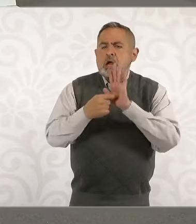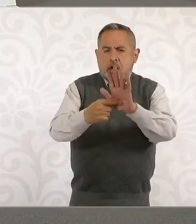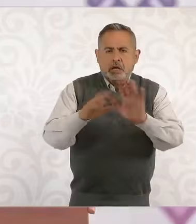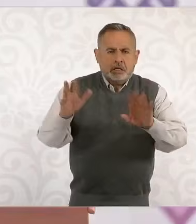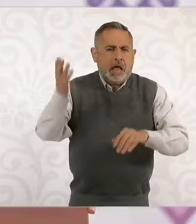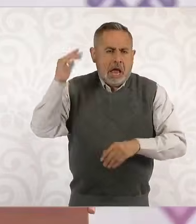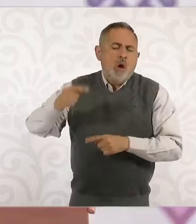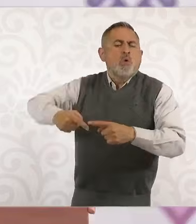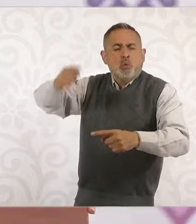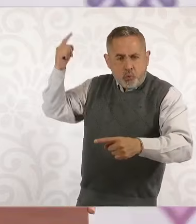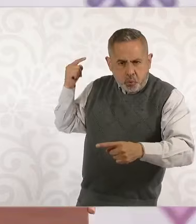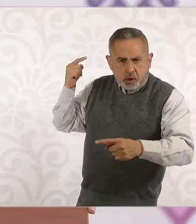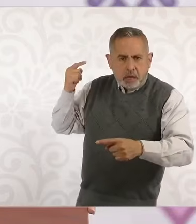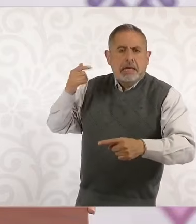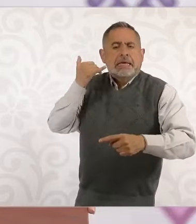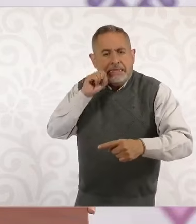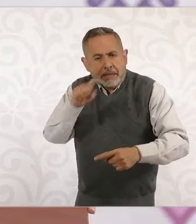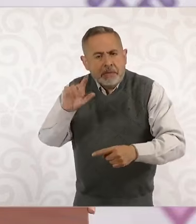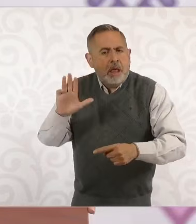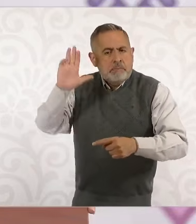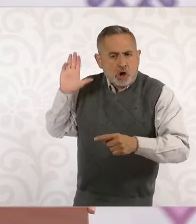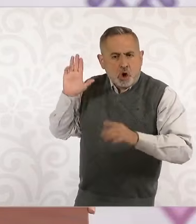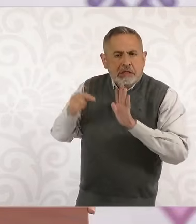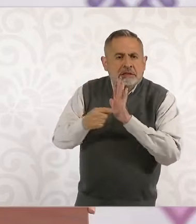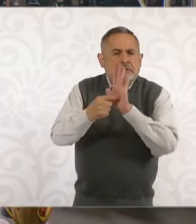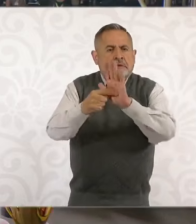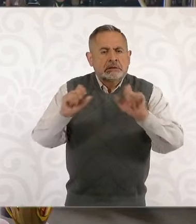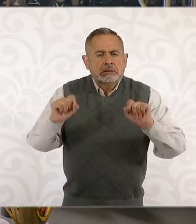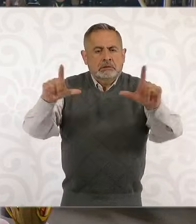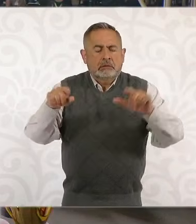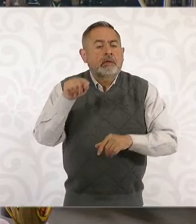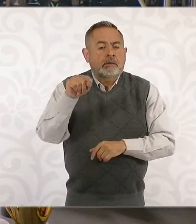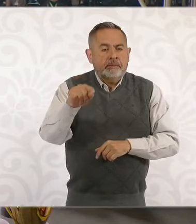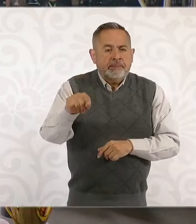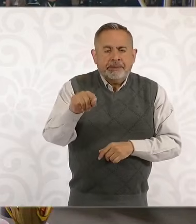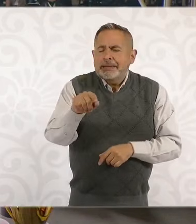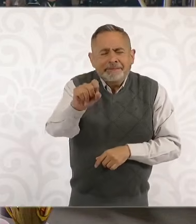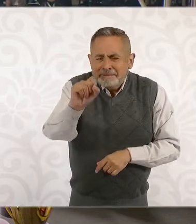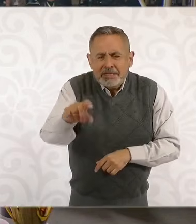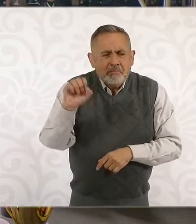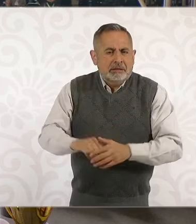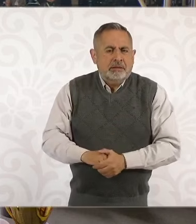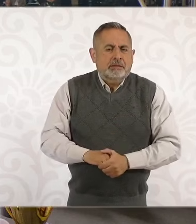hace tiempo y lo presenté nuevamente el miércoles. Es de la presentación del SAT.